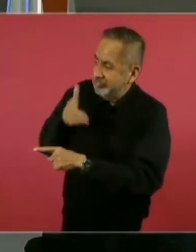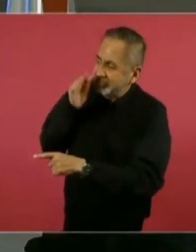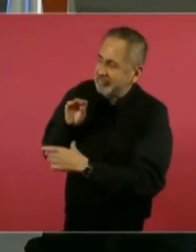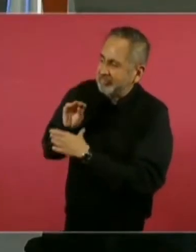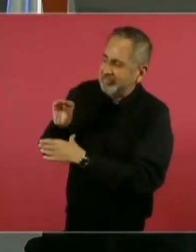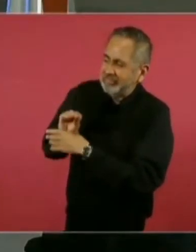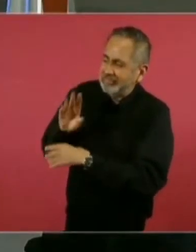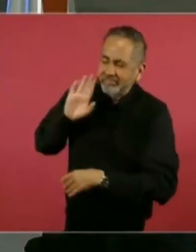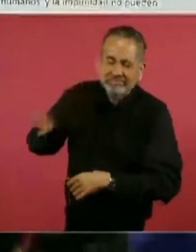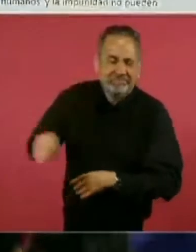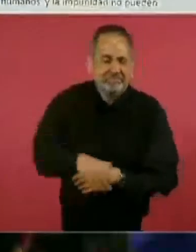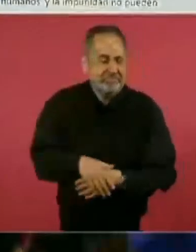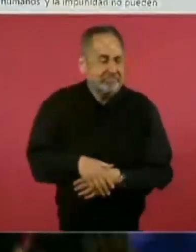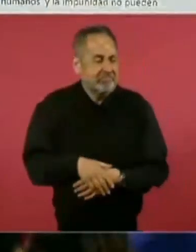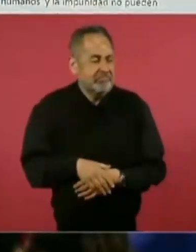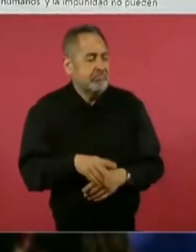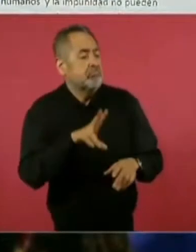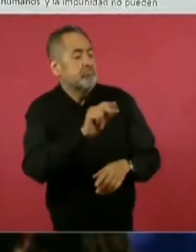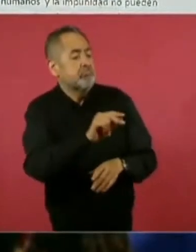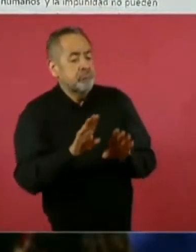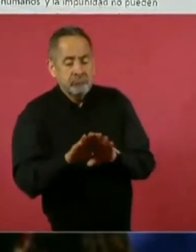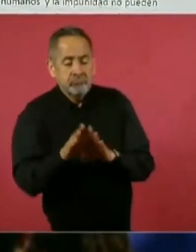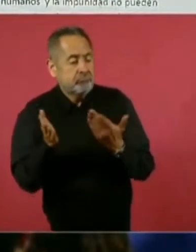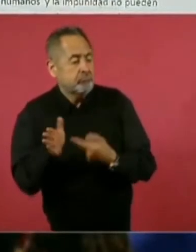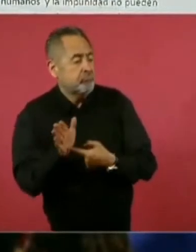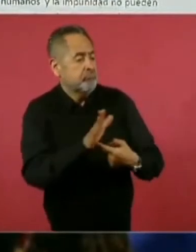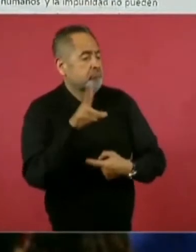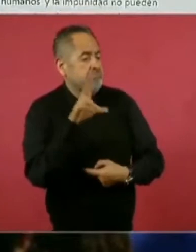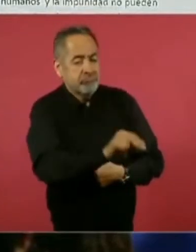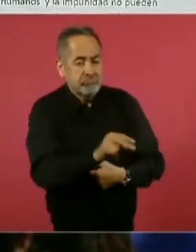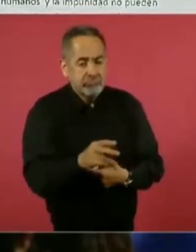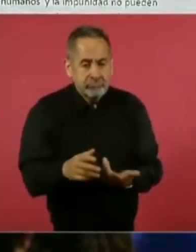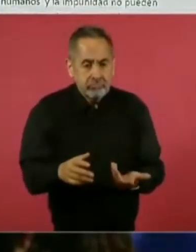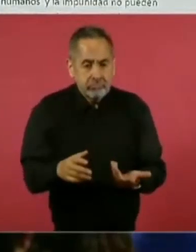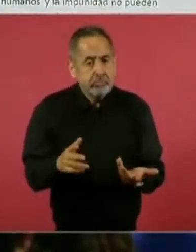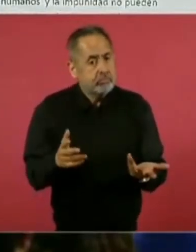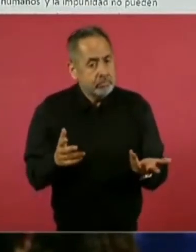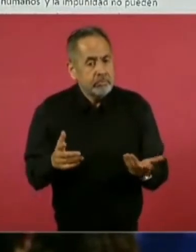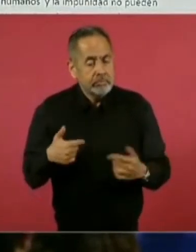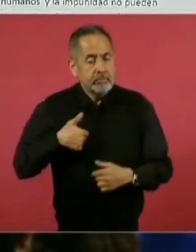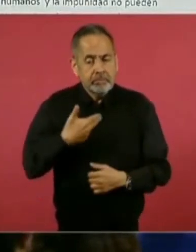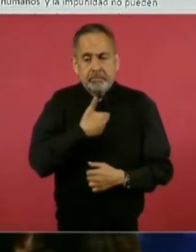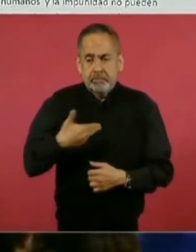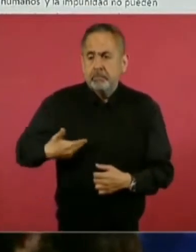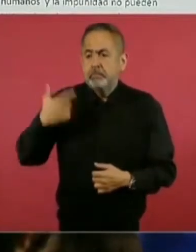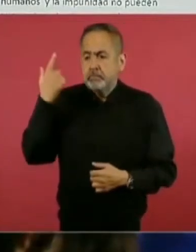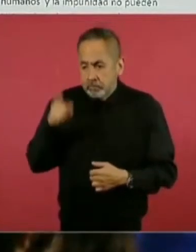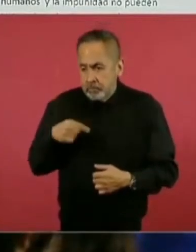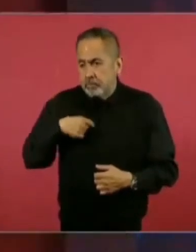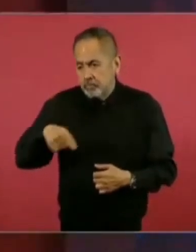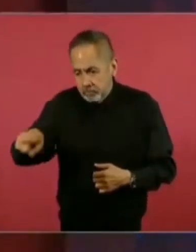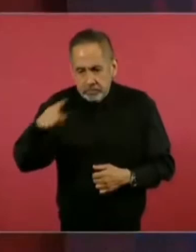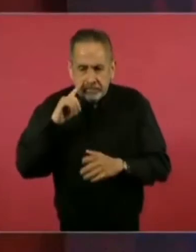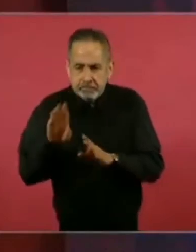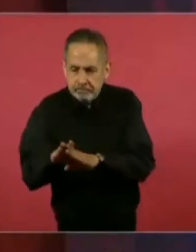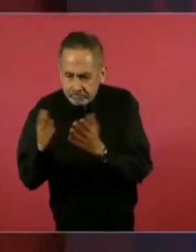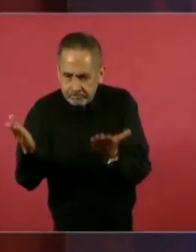y que manda el ejército, y que aunque yo tenga buenas